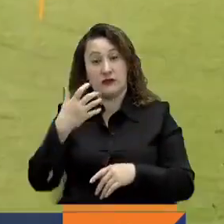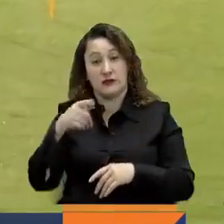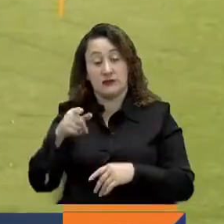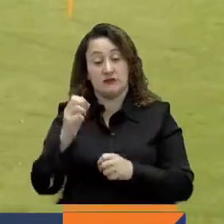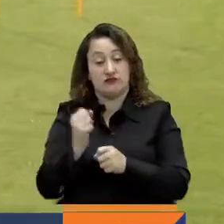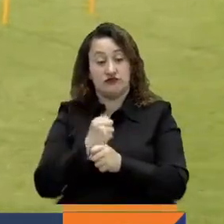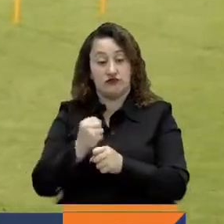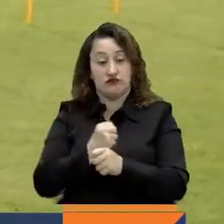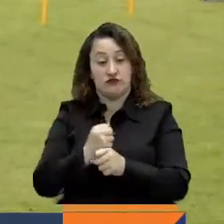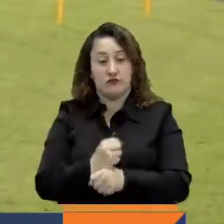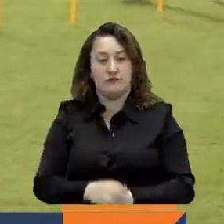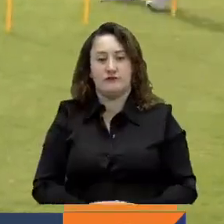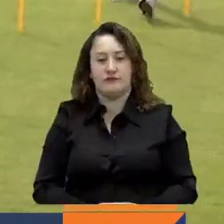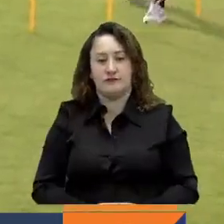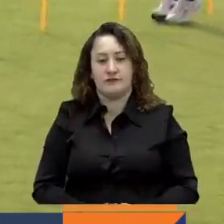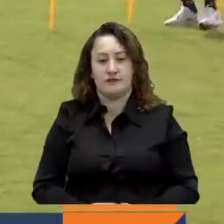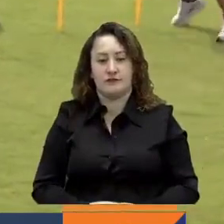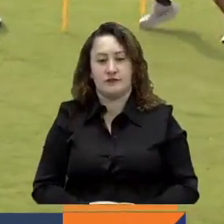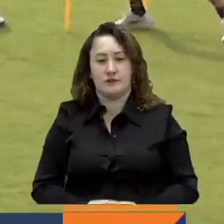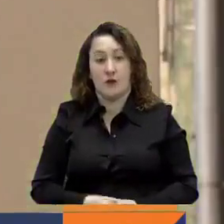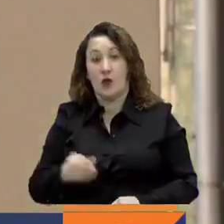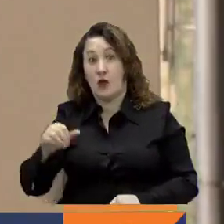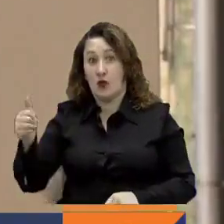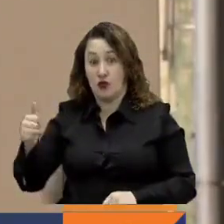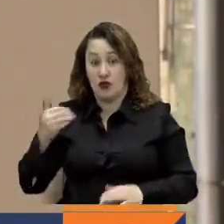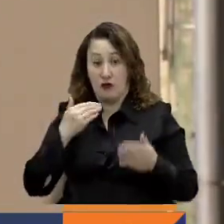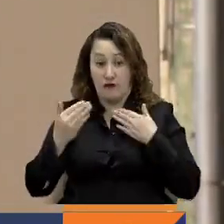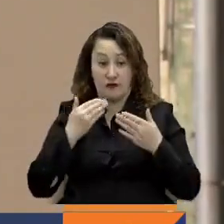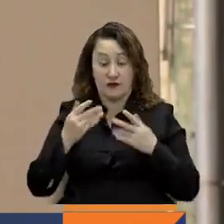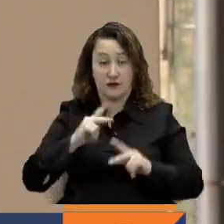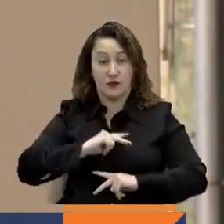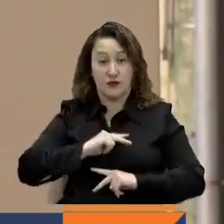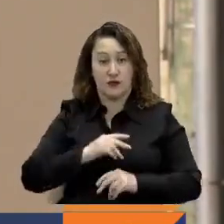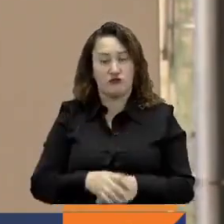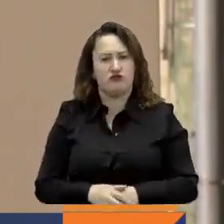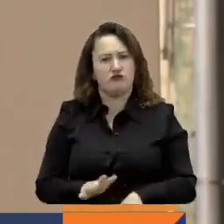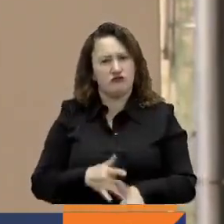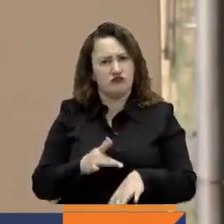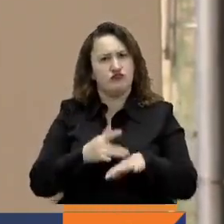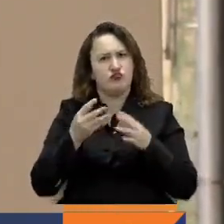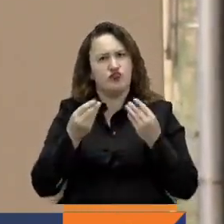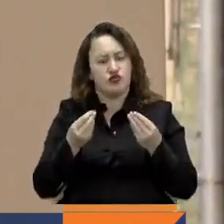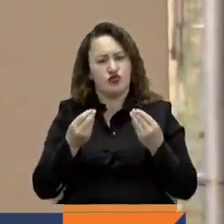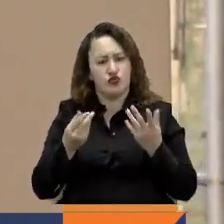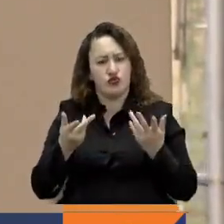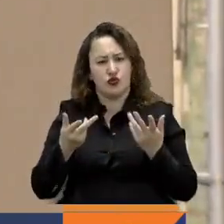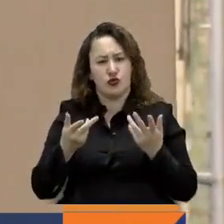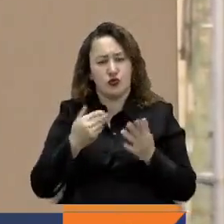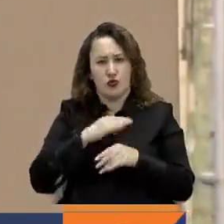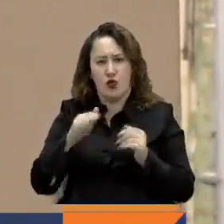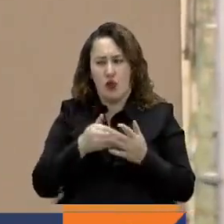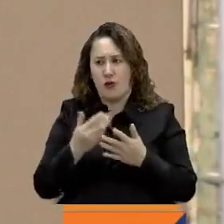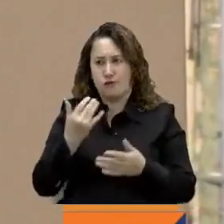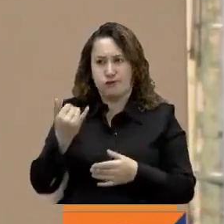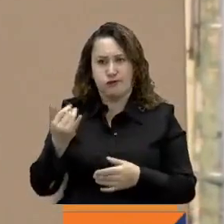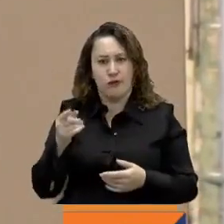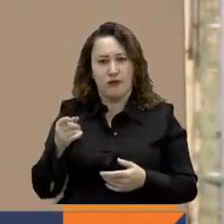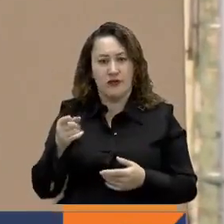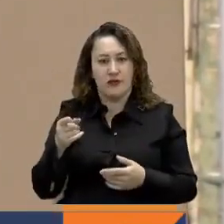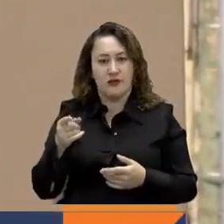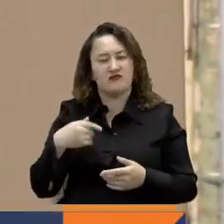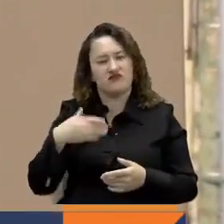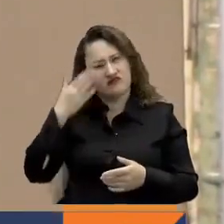labor. Del otro, bastante confianza en lo propio. No, nos motiva mucho por todo lo que genera enfrentar a la anfitrión. Sabemos